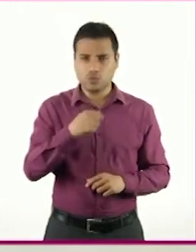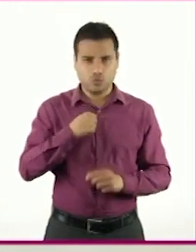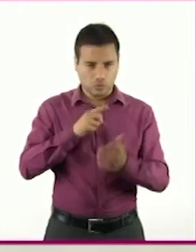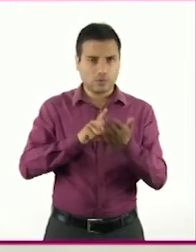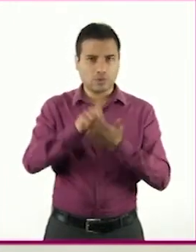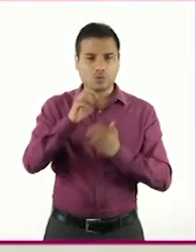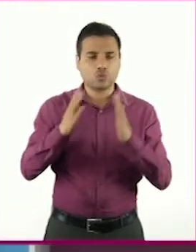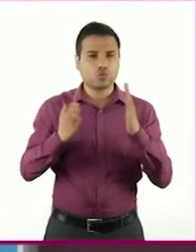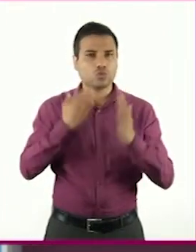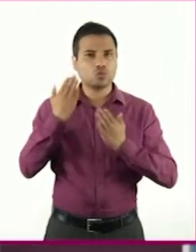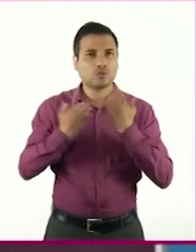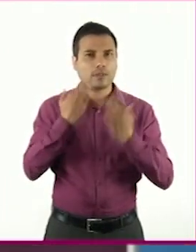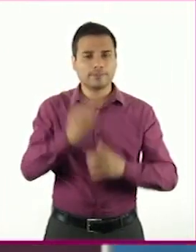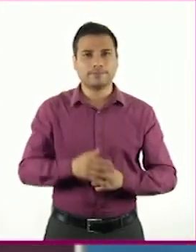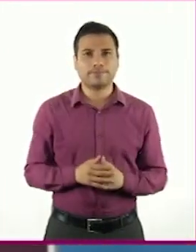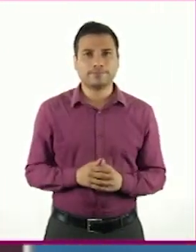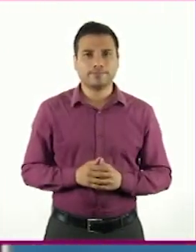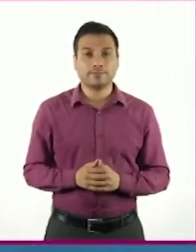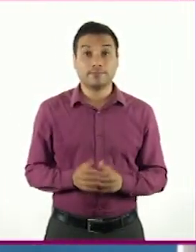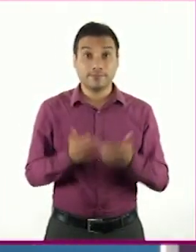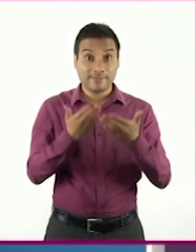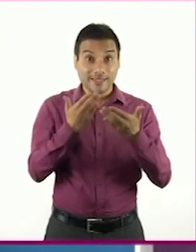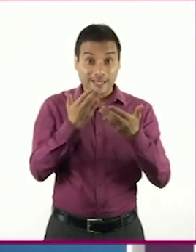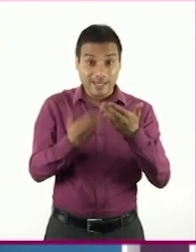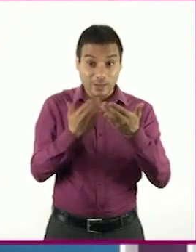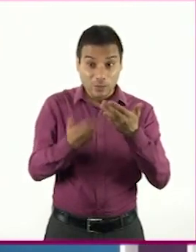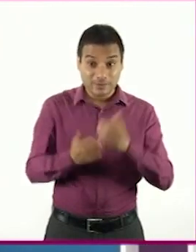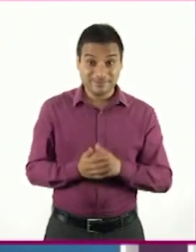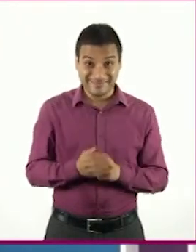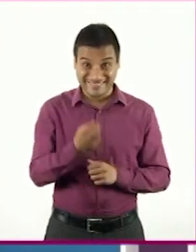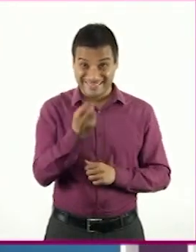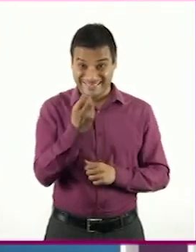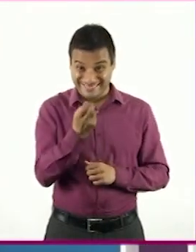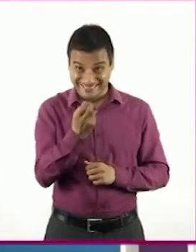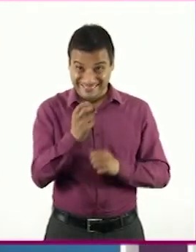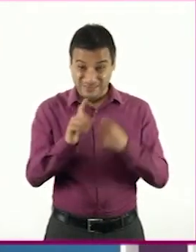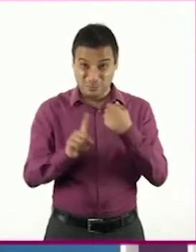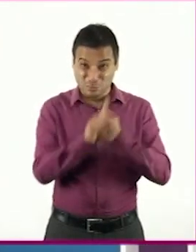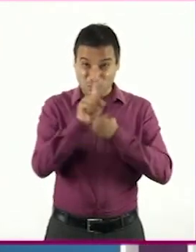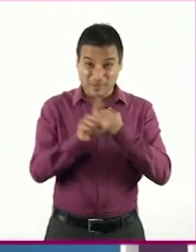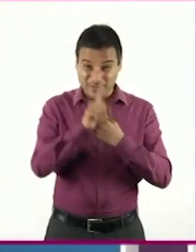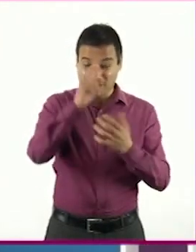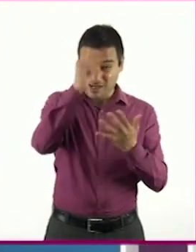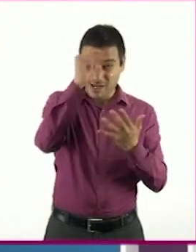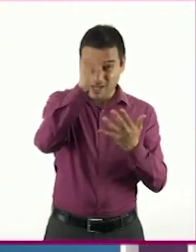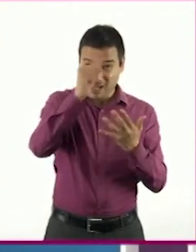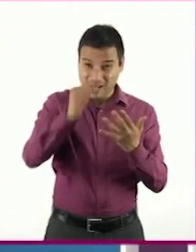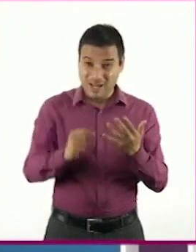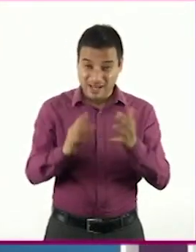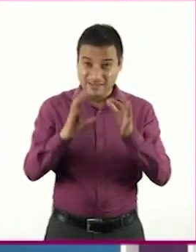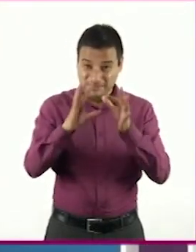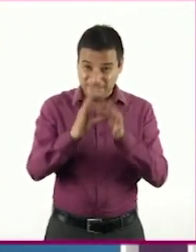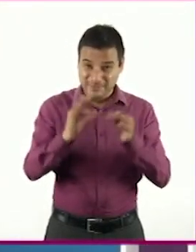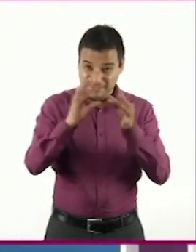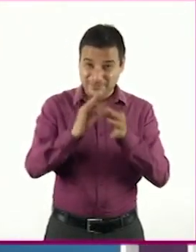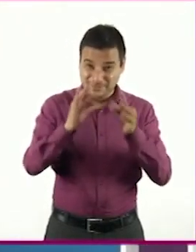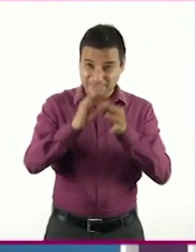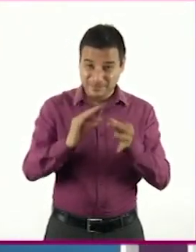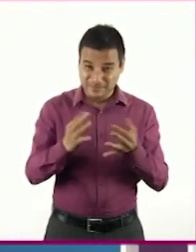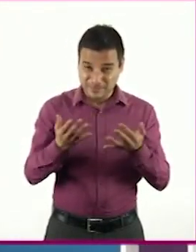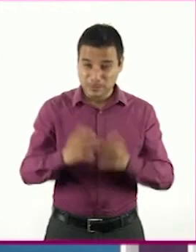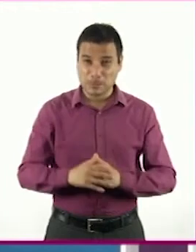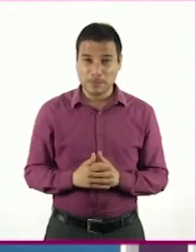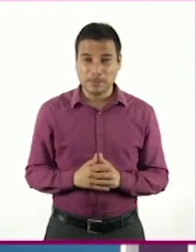estudiar. Ahora, esta explicación sobre los diversos problemas a los que se enfrentan los chicanos y los